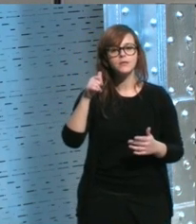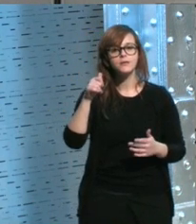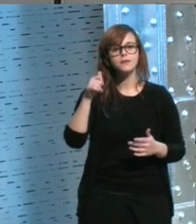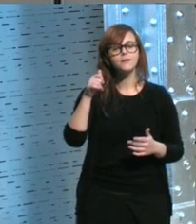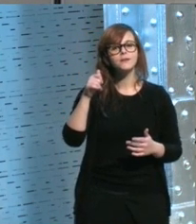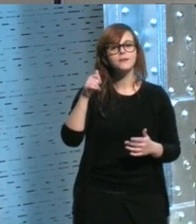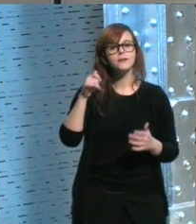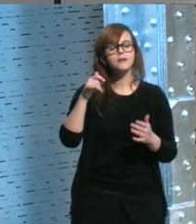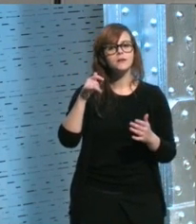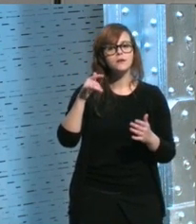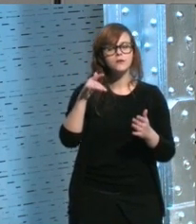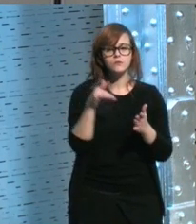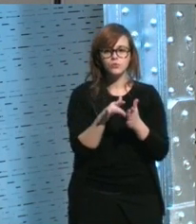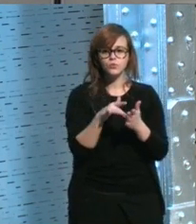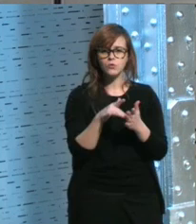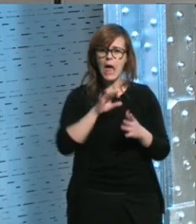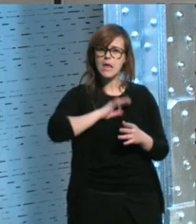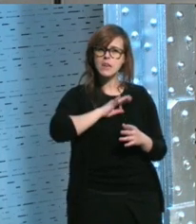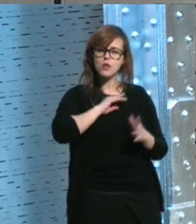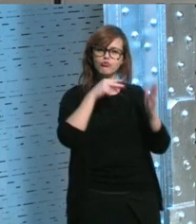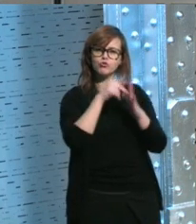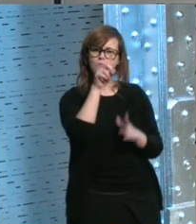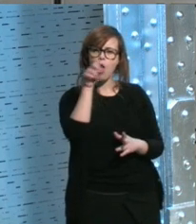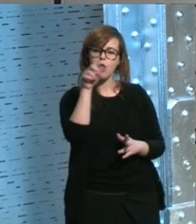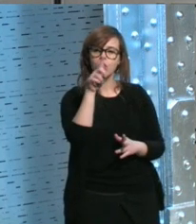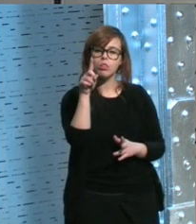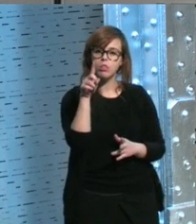en enero del 2011,